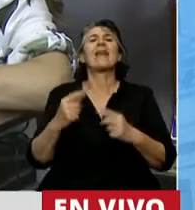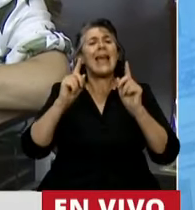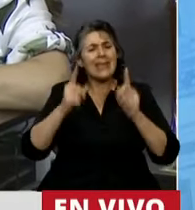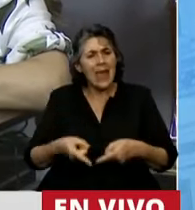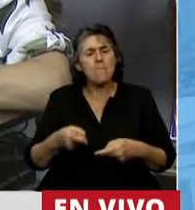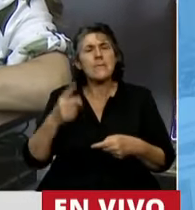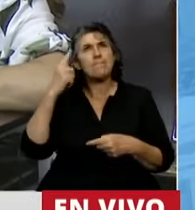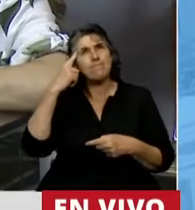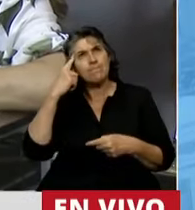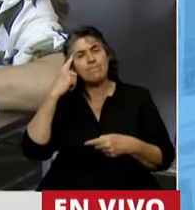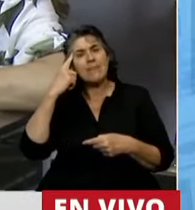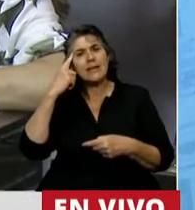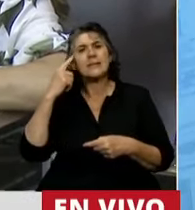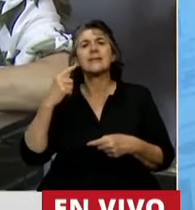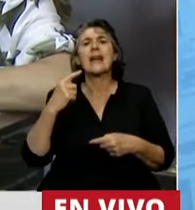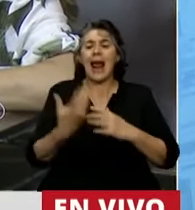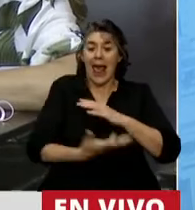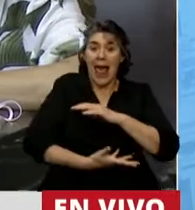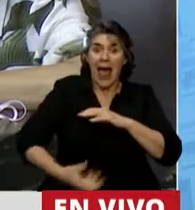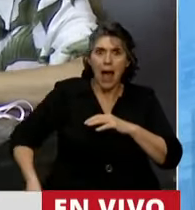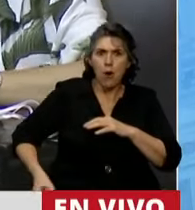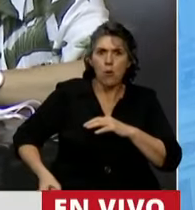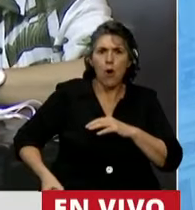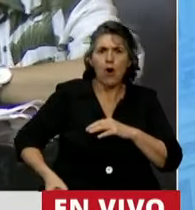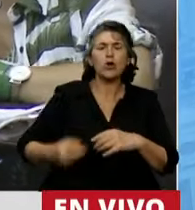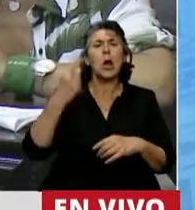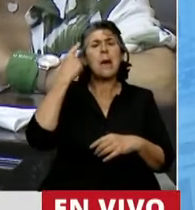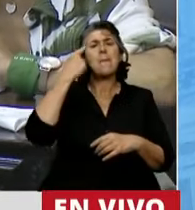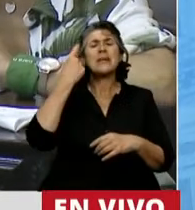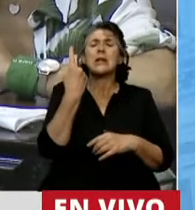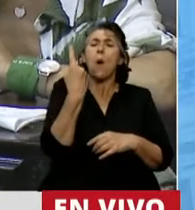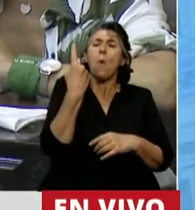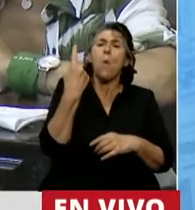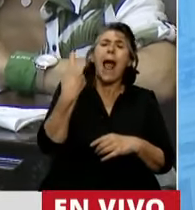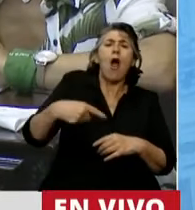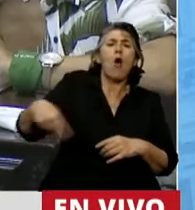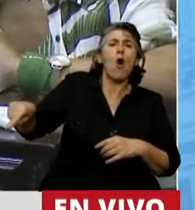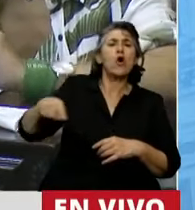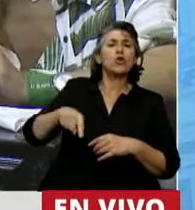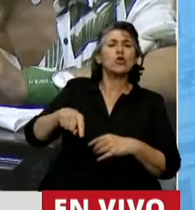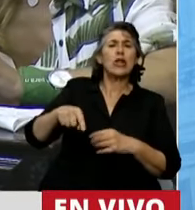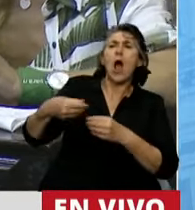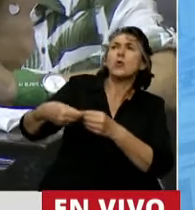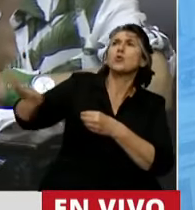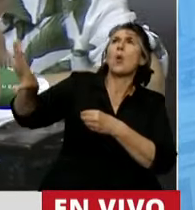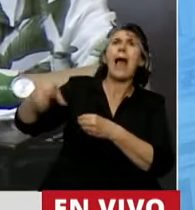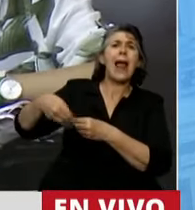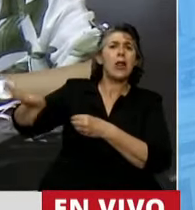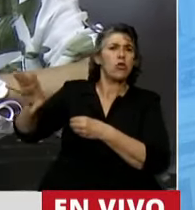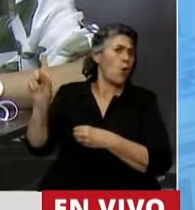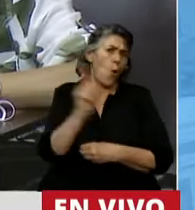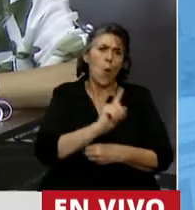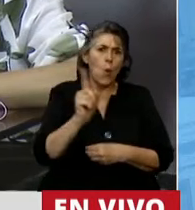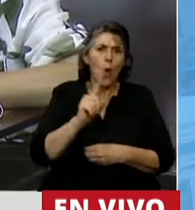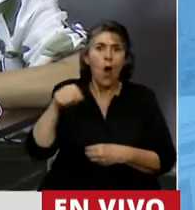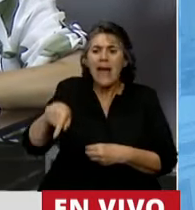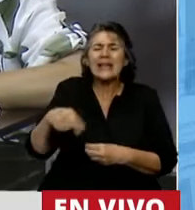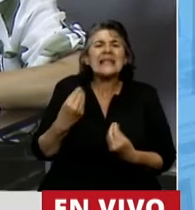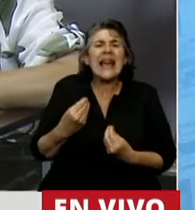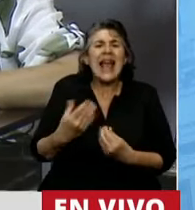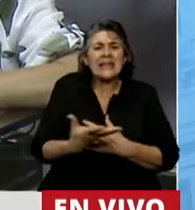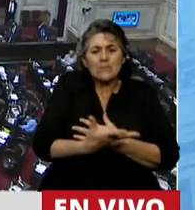la interrupción del embarazo, no como un hecho aislado, sino como un hecho colectivo,